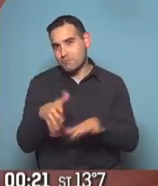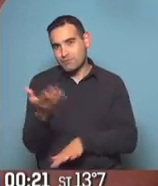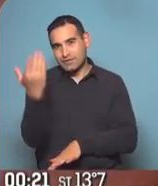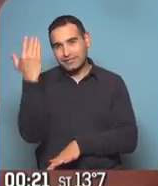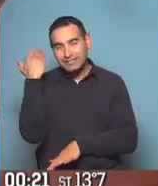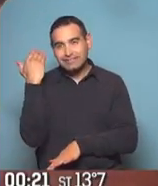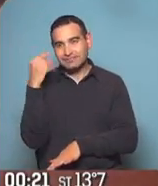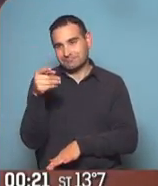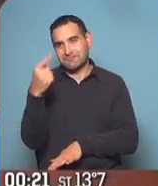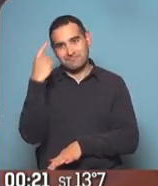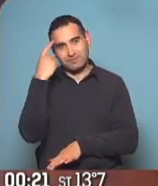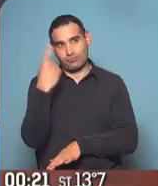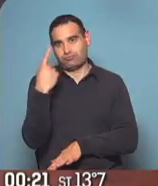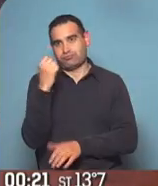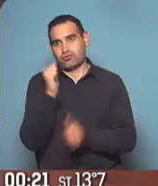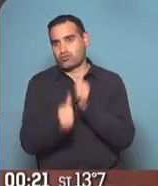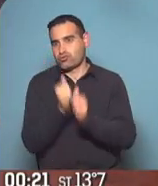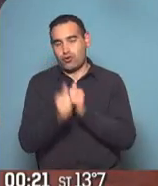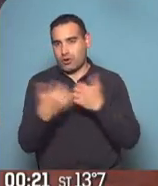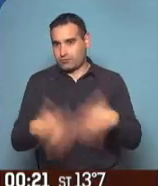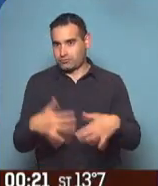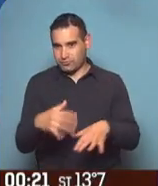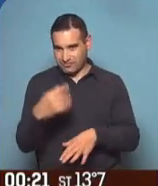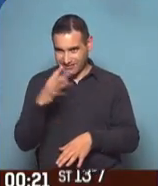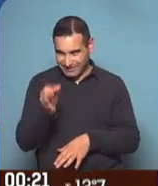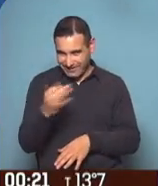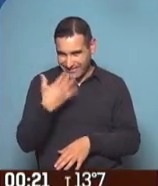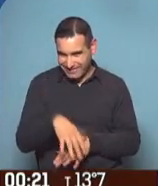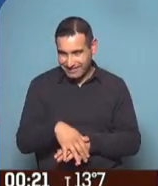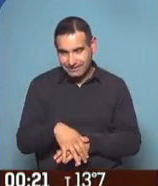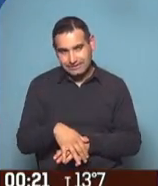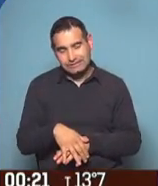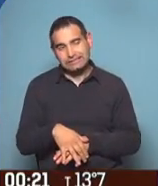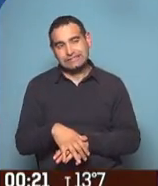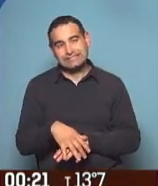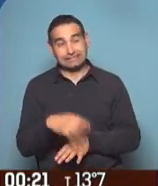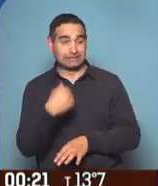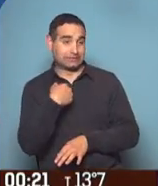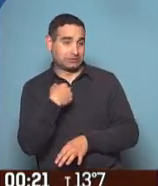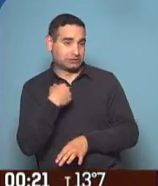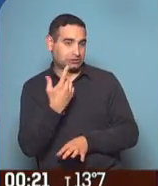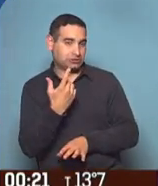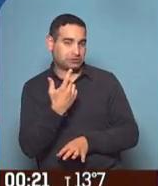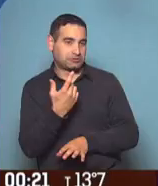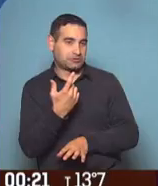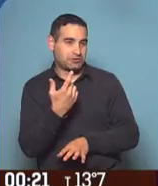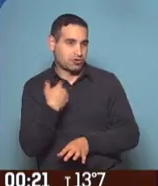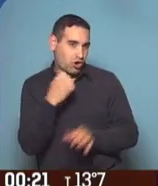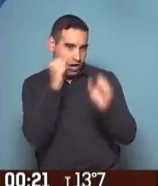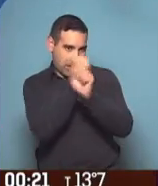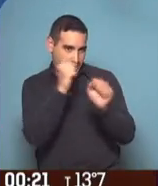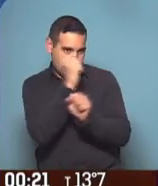entendía que eso era histórico que era impresionante desde el punto de vista de profesionales de ingeniería